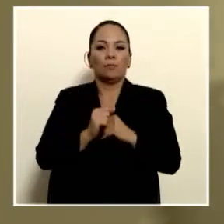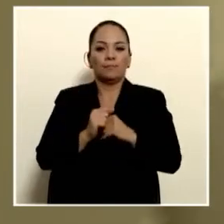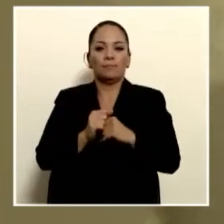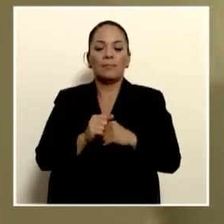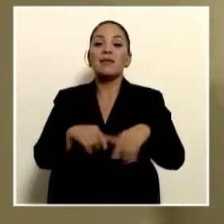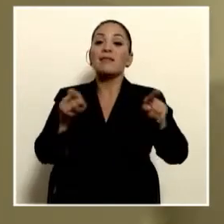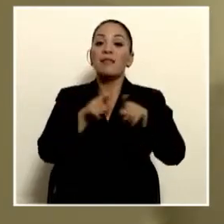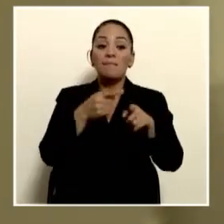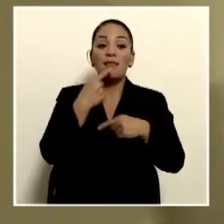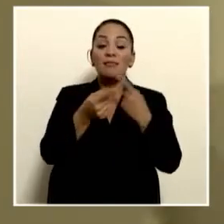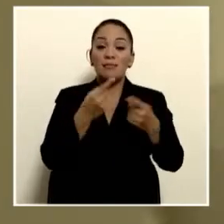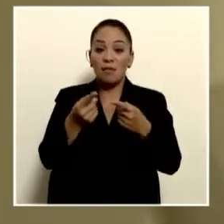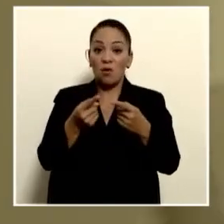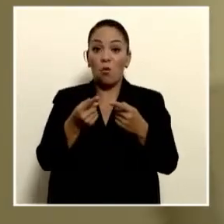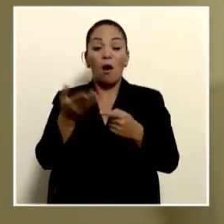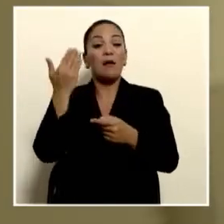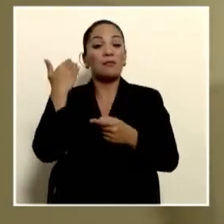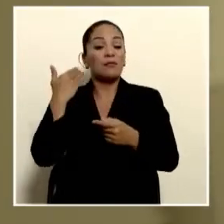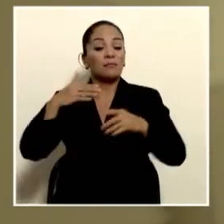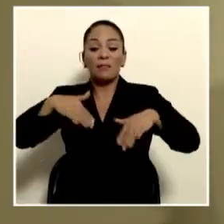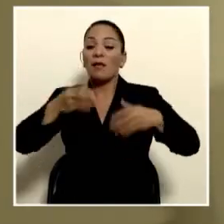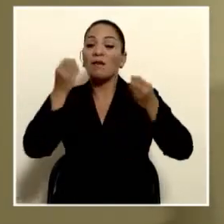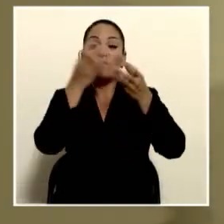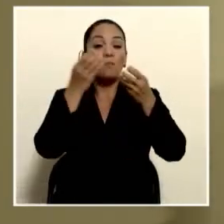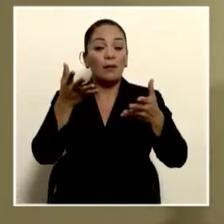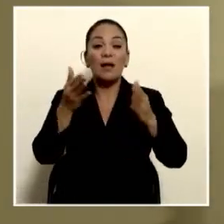casa nunca estuvo ordenada.